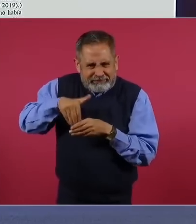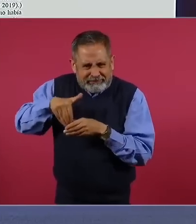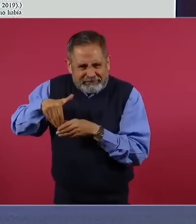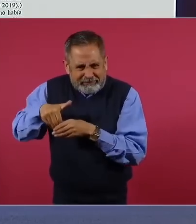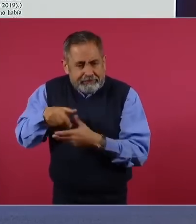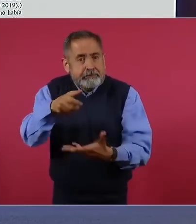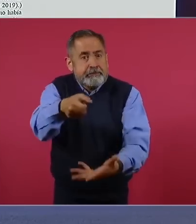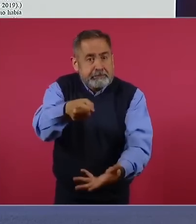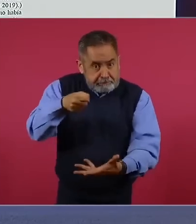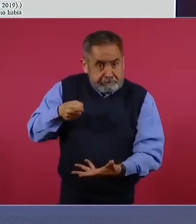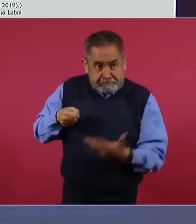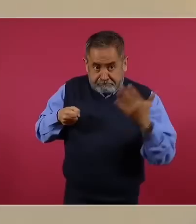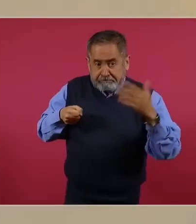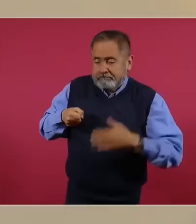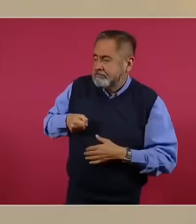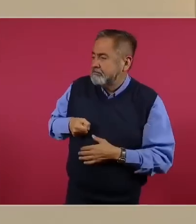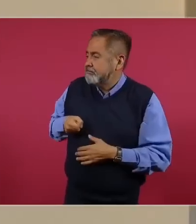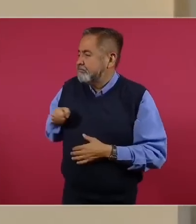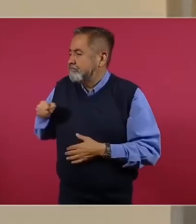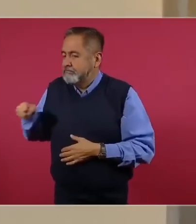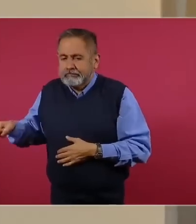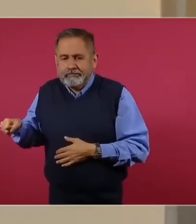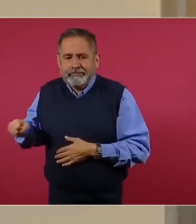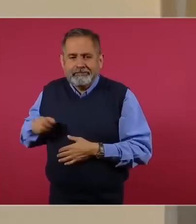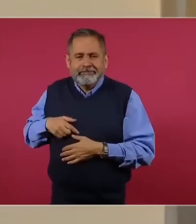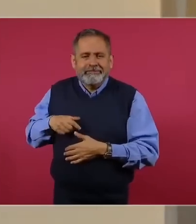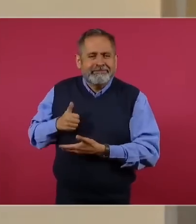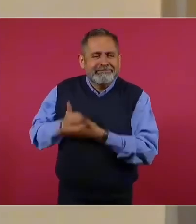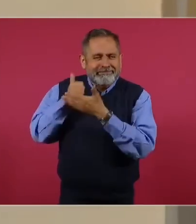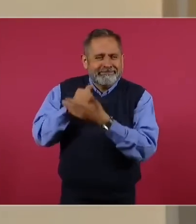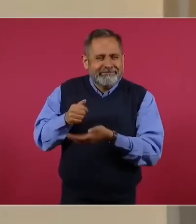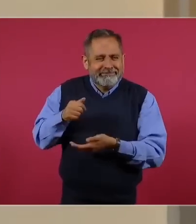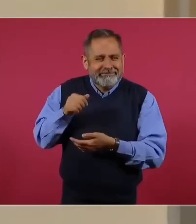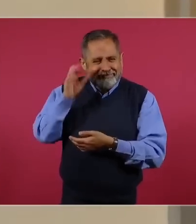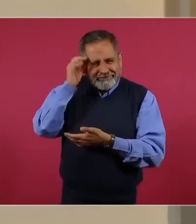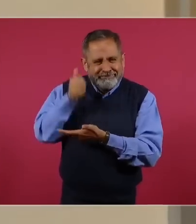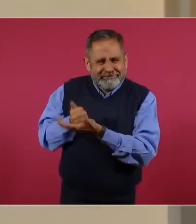yo a quien